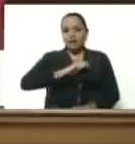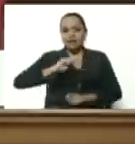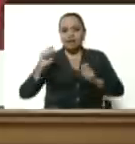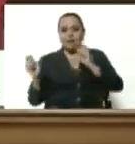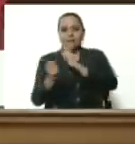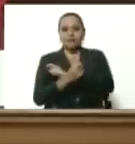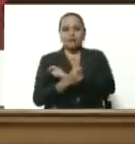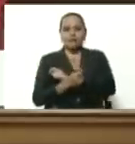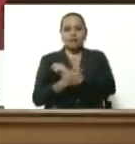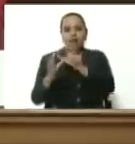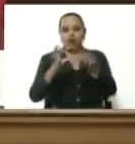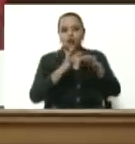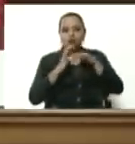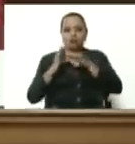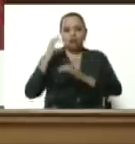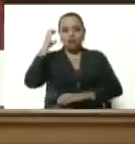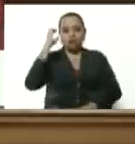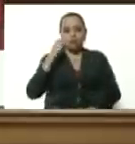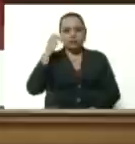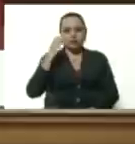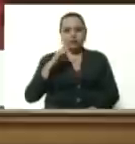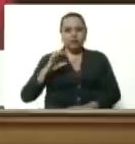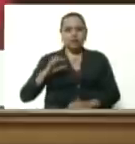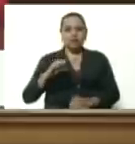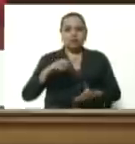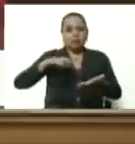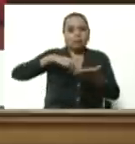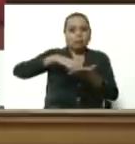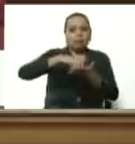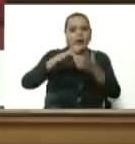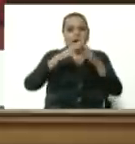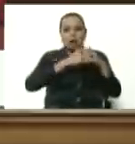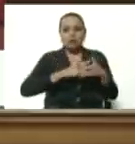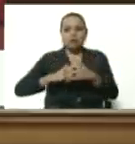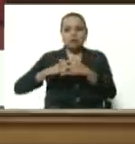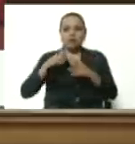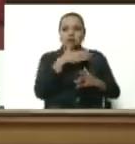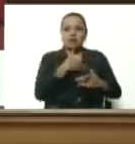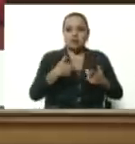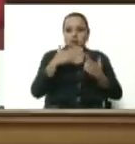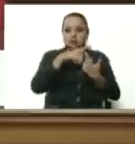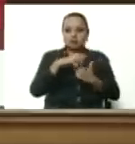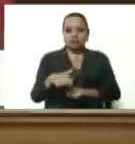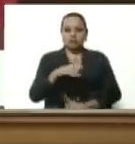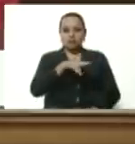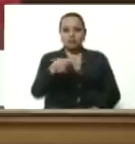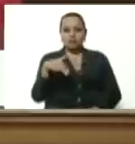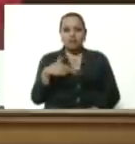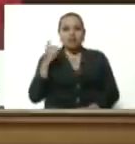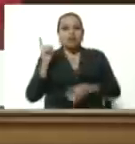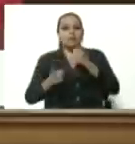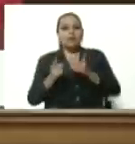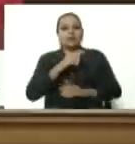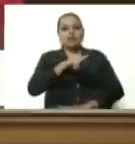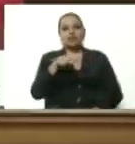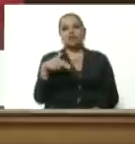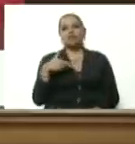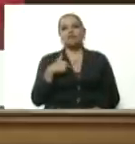Europea, convertida en los gringos que quieren dominarnos a nosotros. Depende de nosotros